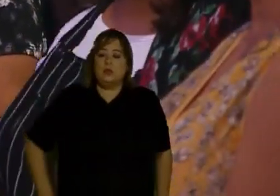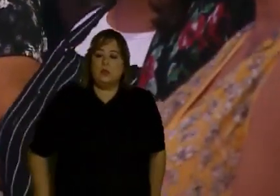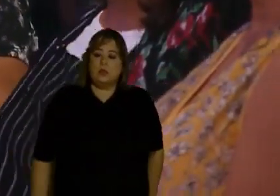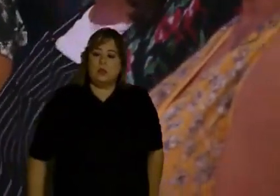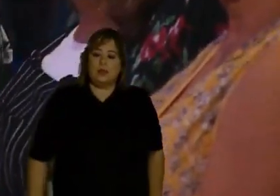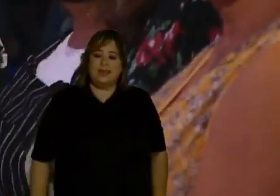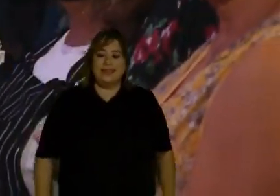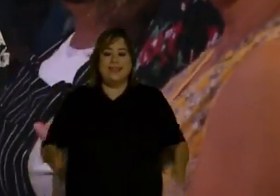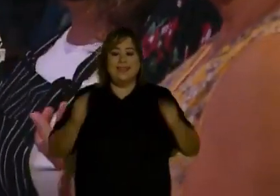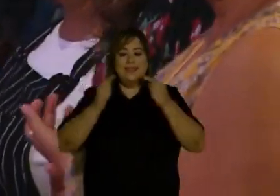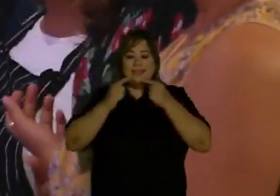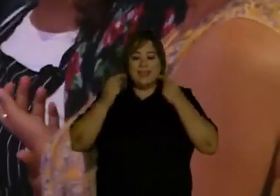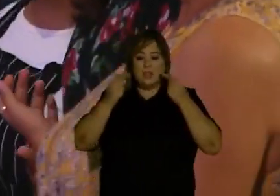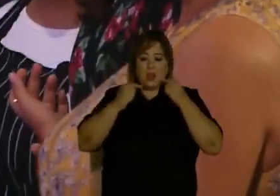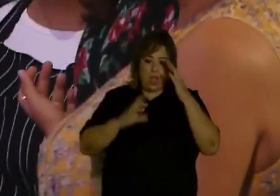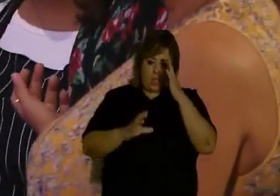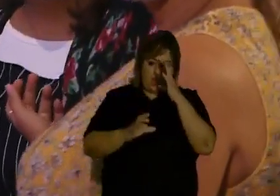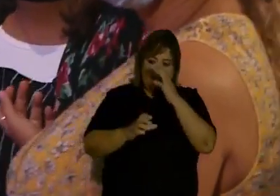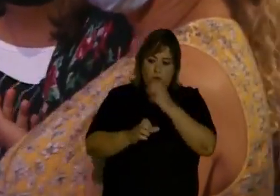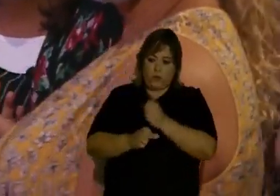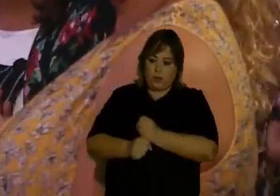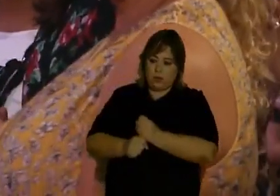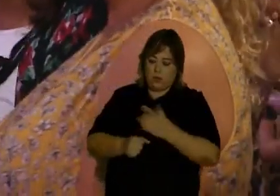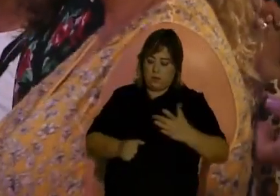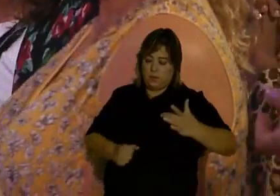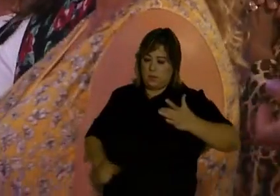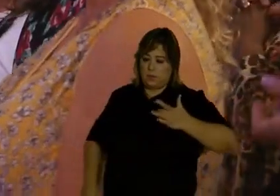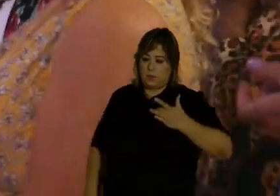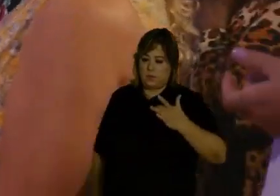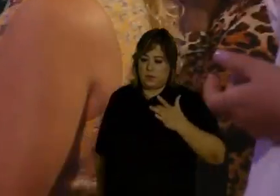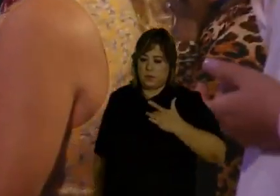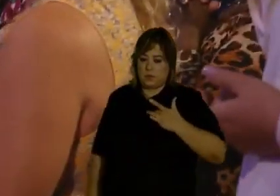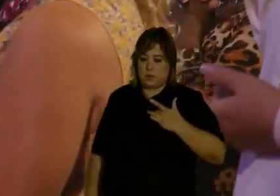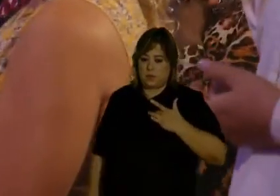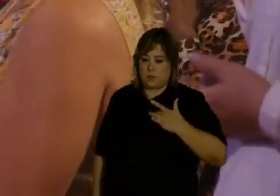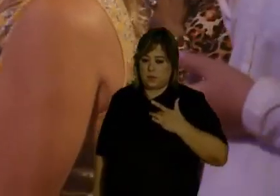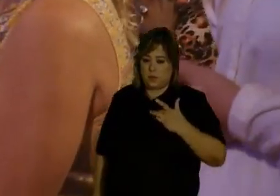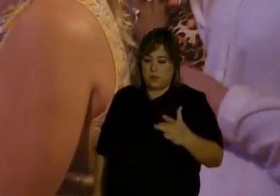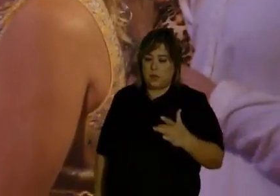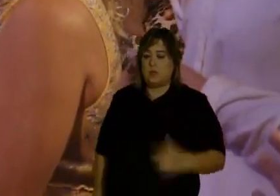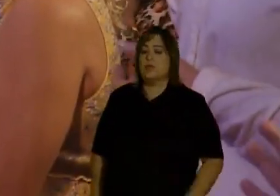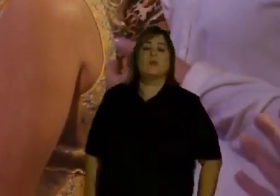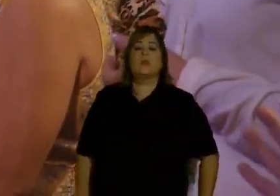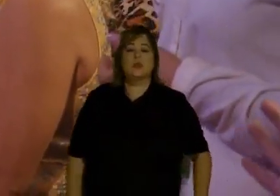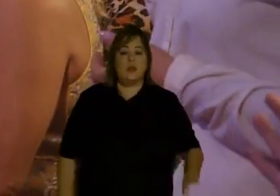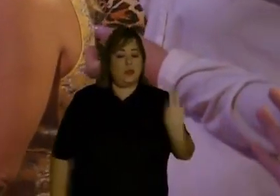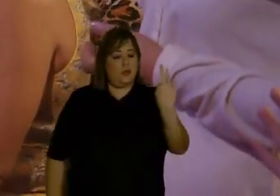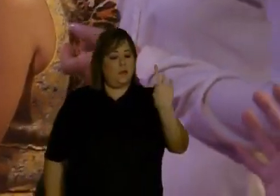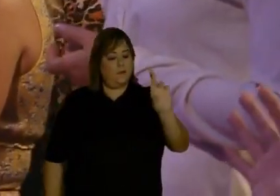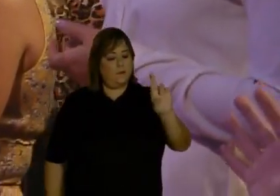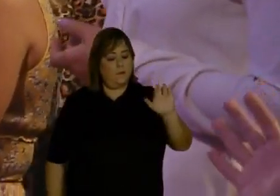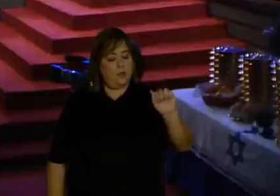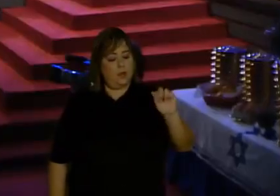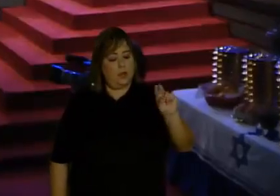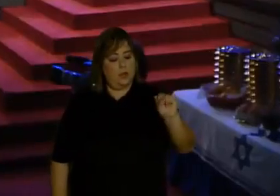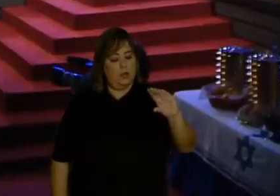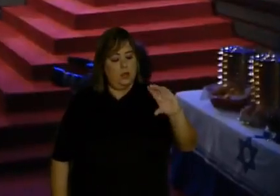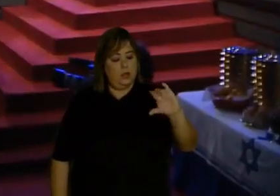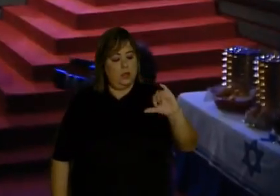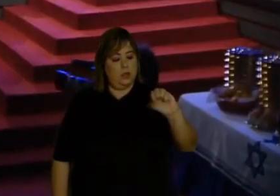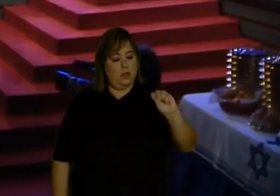También se reconcilian el Marrero de Corozal, Nadia Dómenes y Aguada, Francisco Vidal también. Gloria a